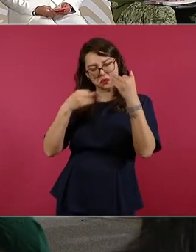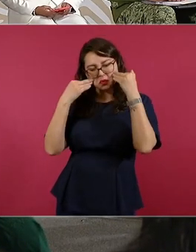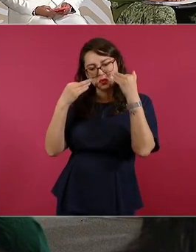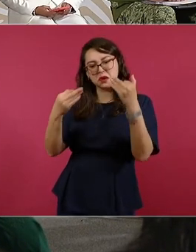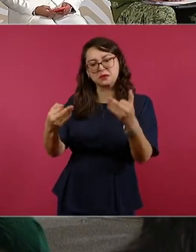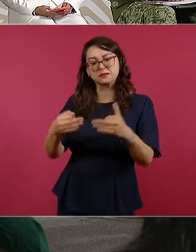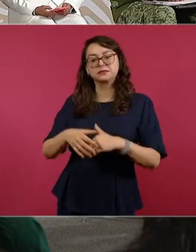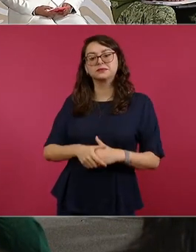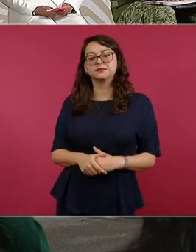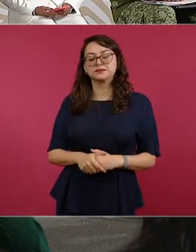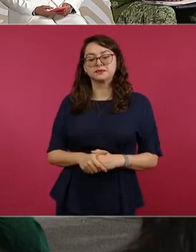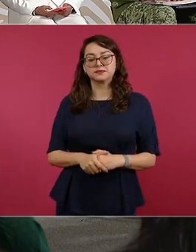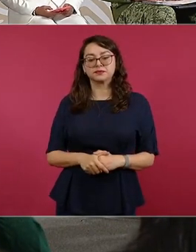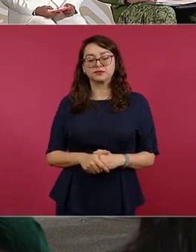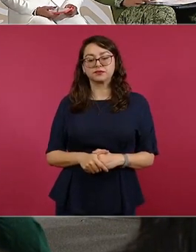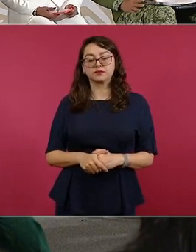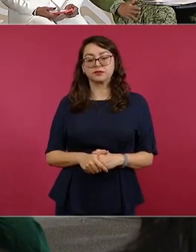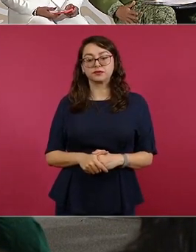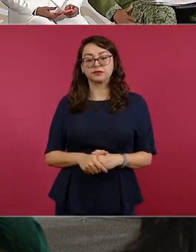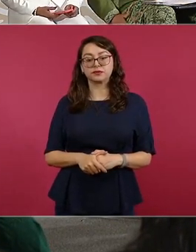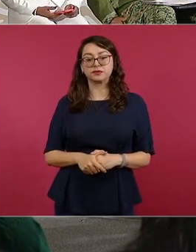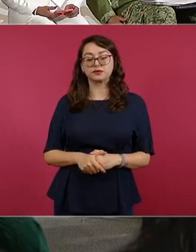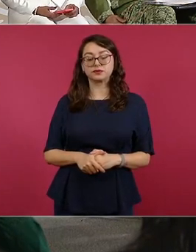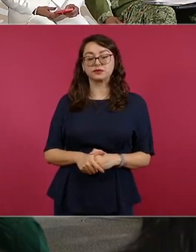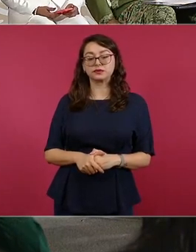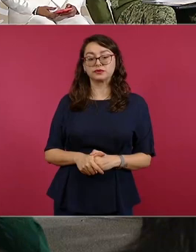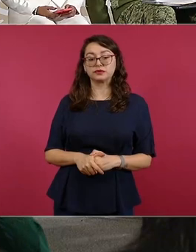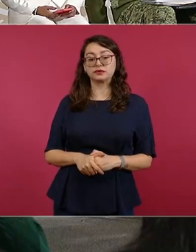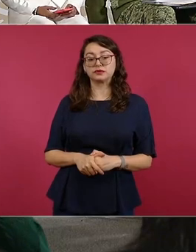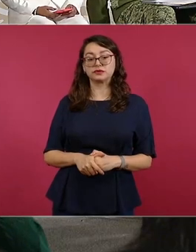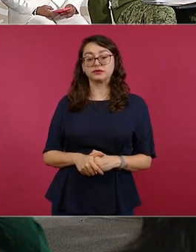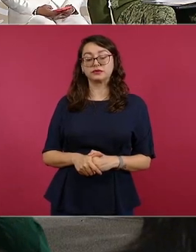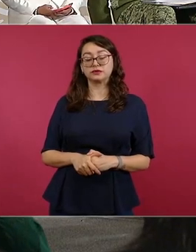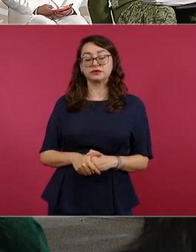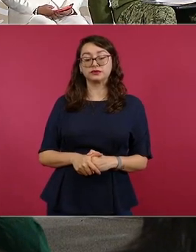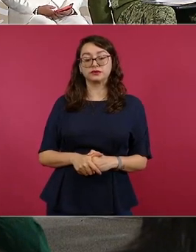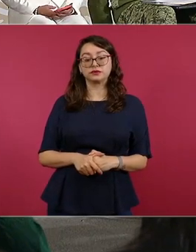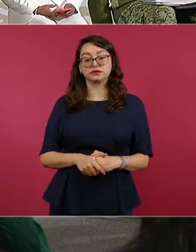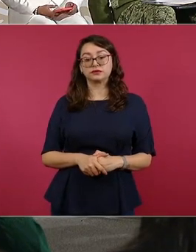y dice el